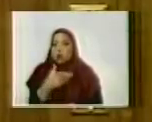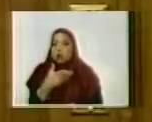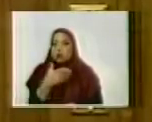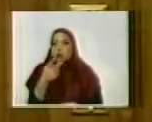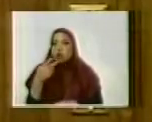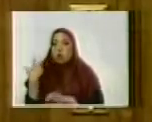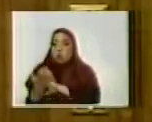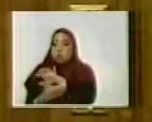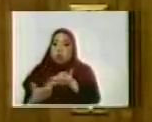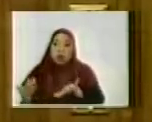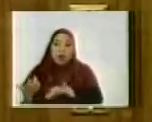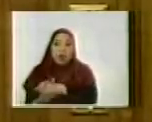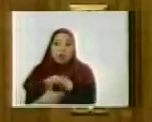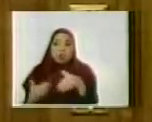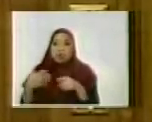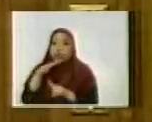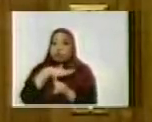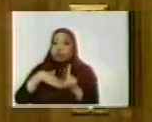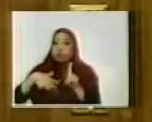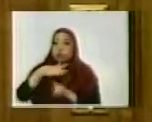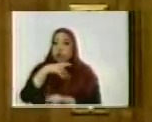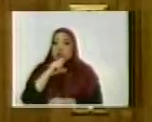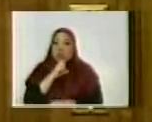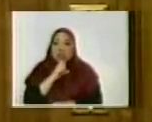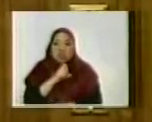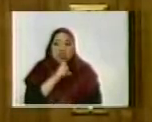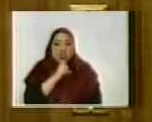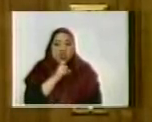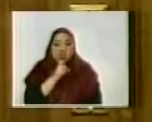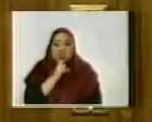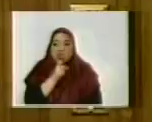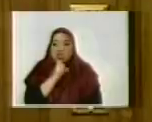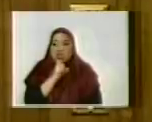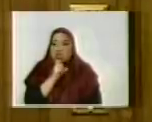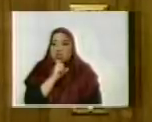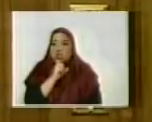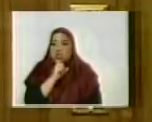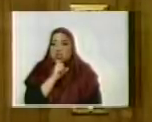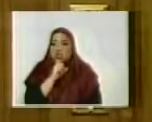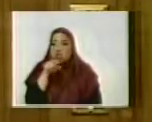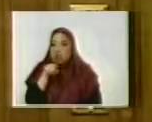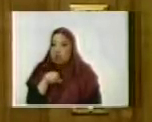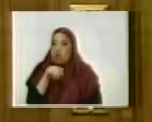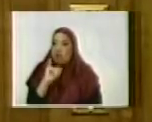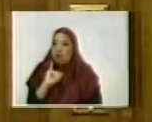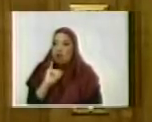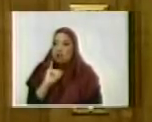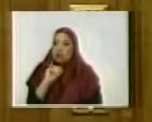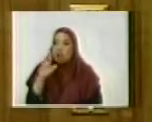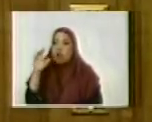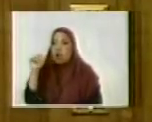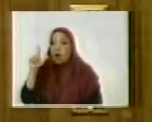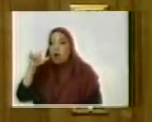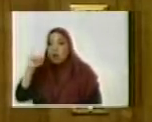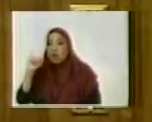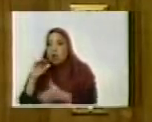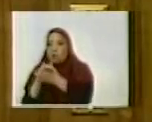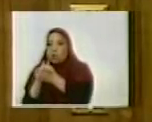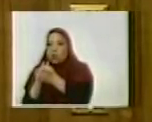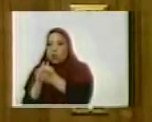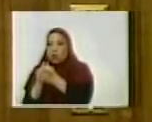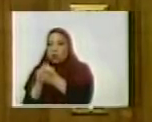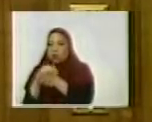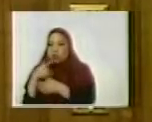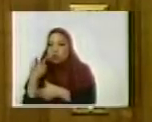compleja y dramáticamente muy difícil. Y allí, Ali Rodríguez, tú,